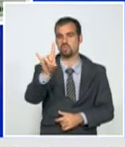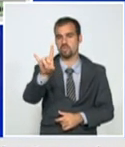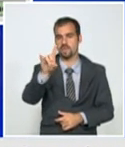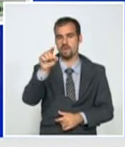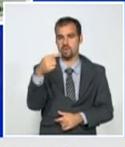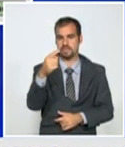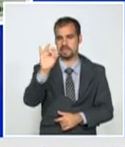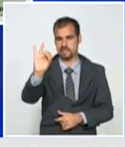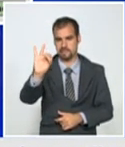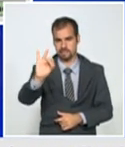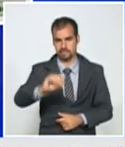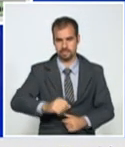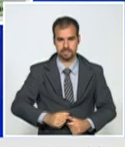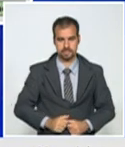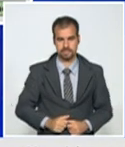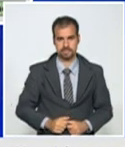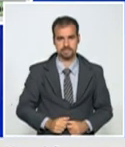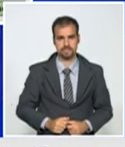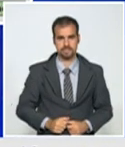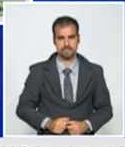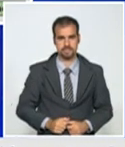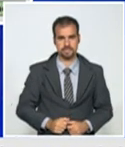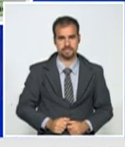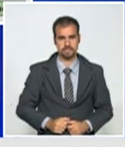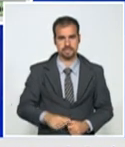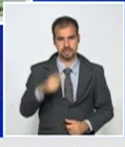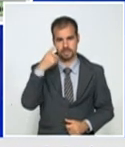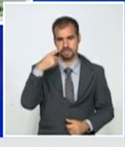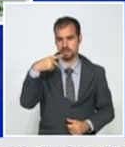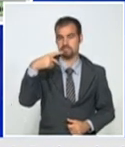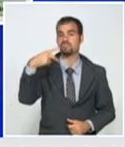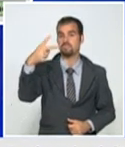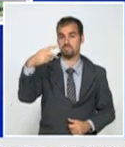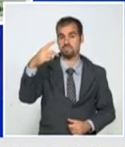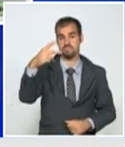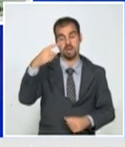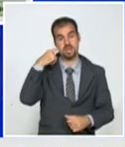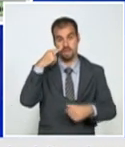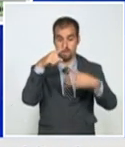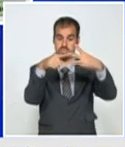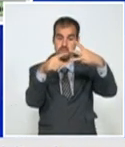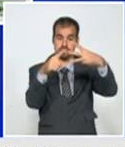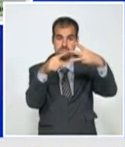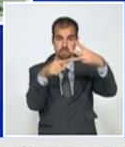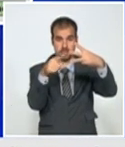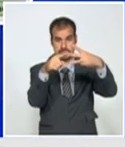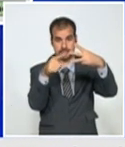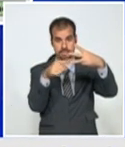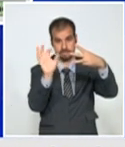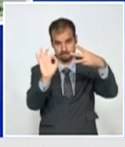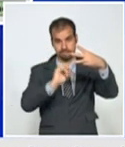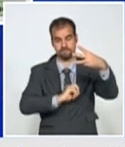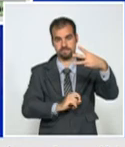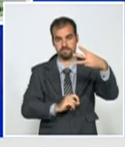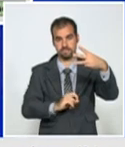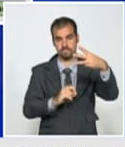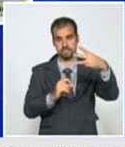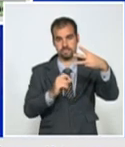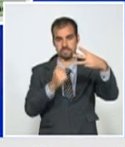109,7, reitero, segundo y tercer lugar, pero incluso discretamente